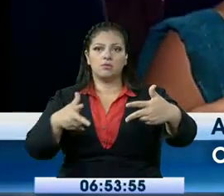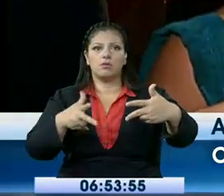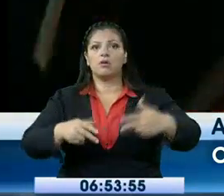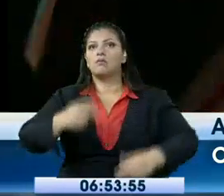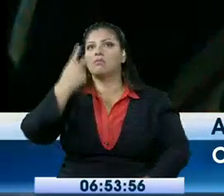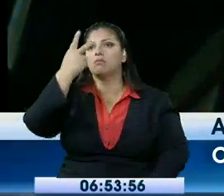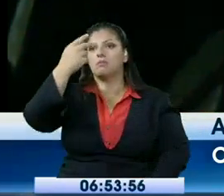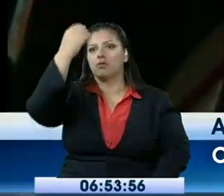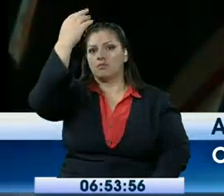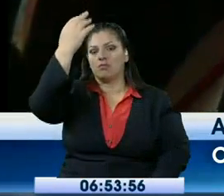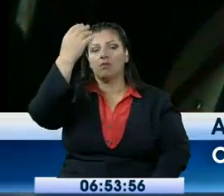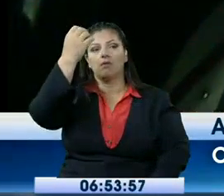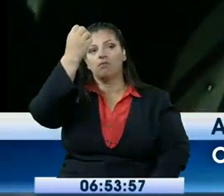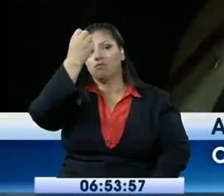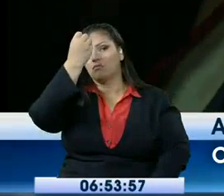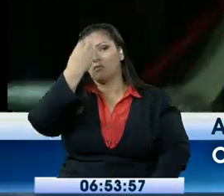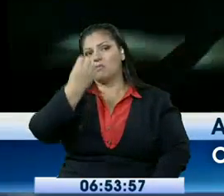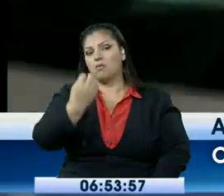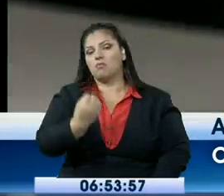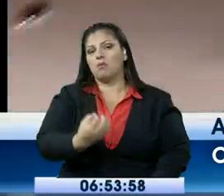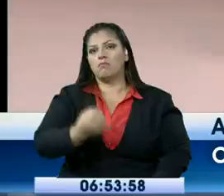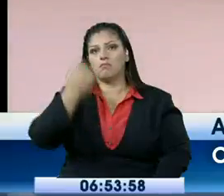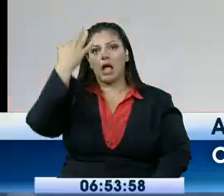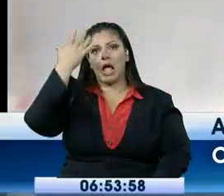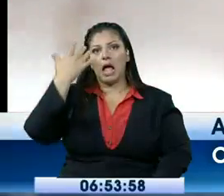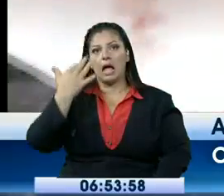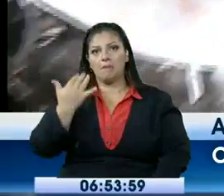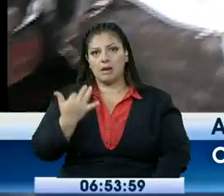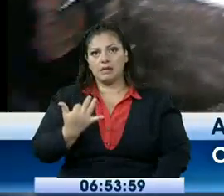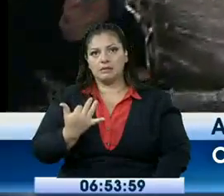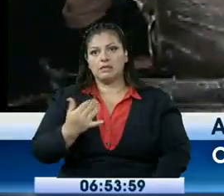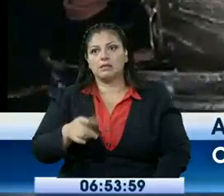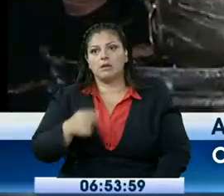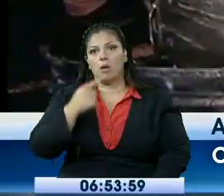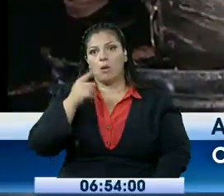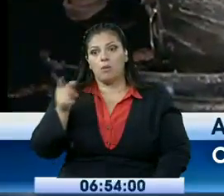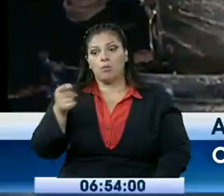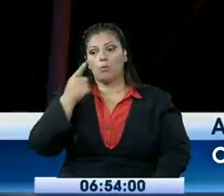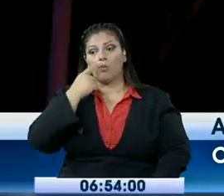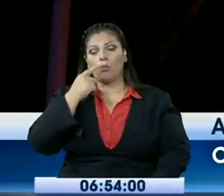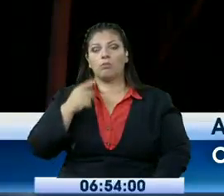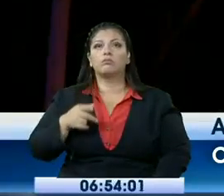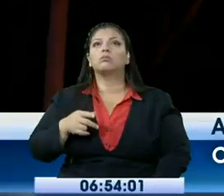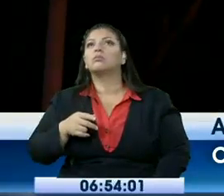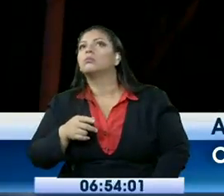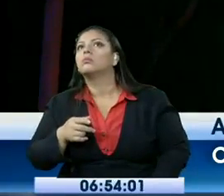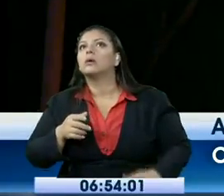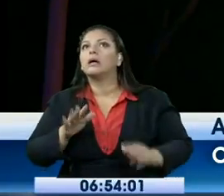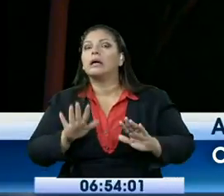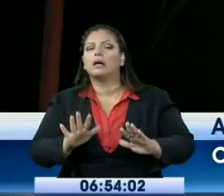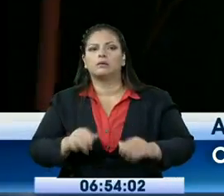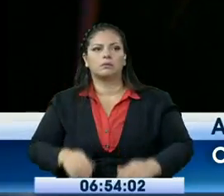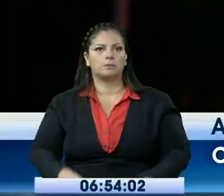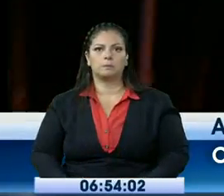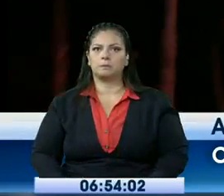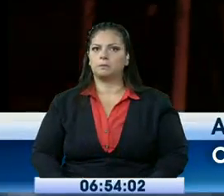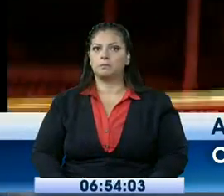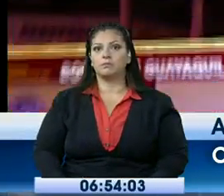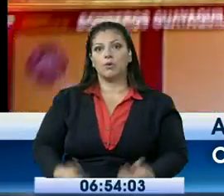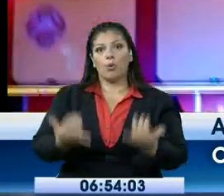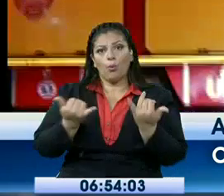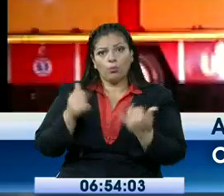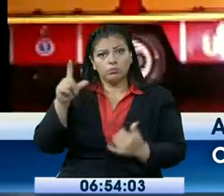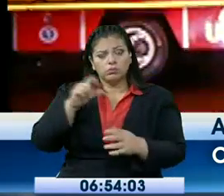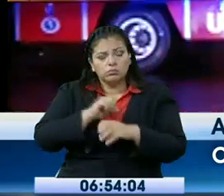amarilla. El choque se produjo la madrugada de este lunes en las calles Clemente Vallén y